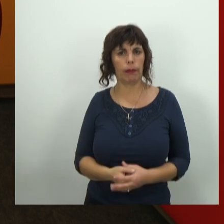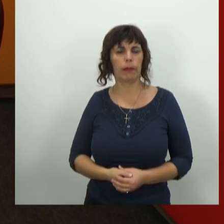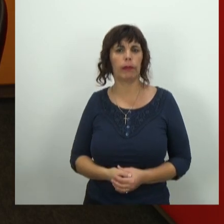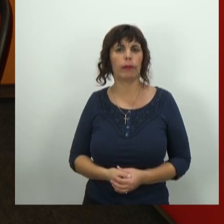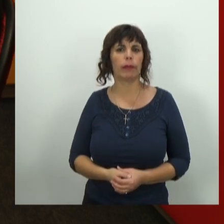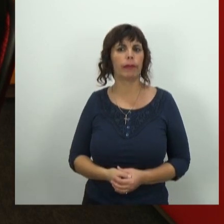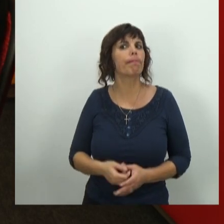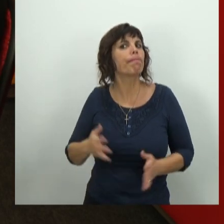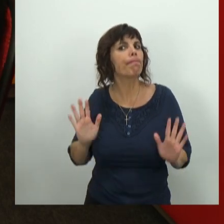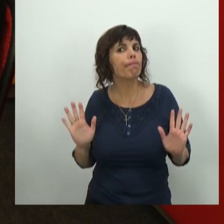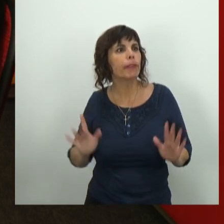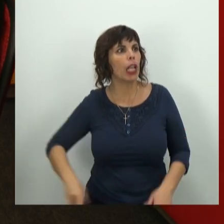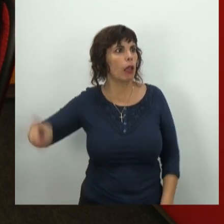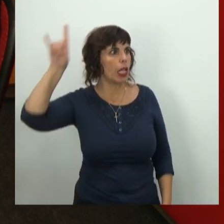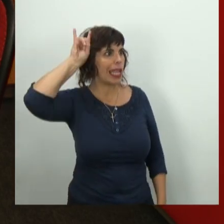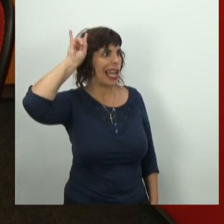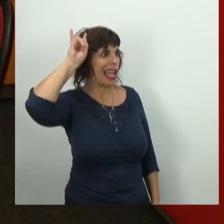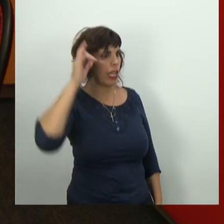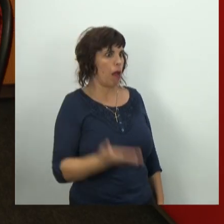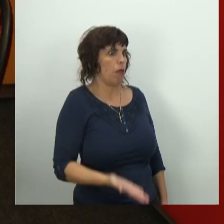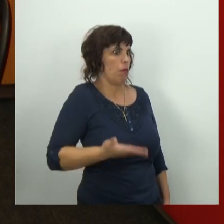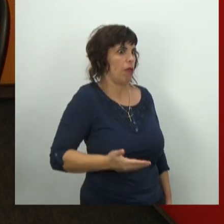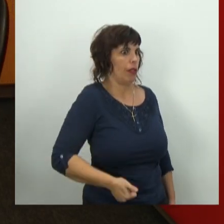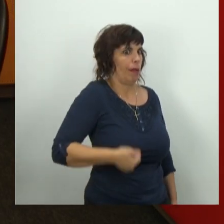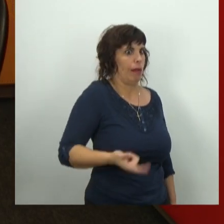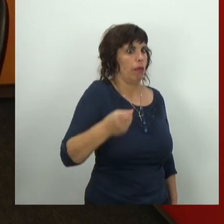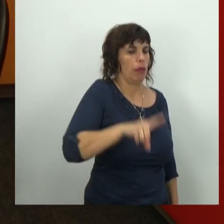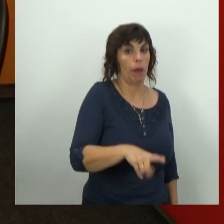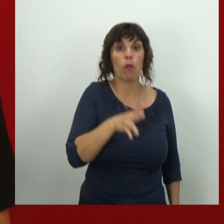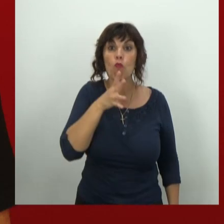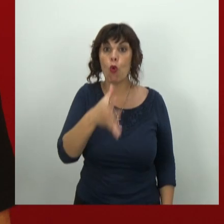Y parece que para el diablo también. Y os explico por qué.